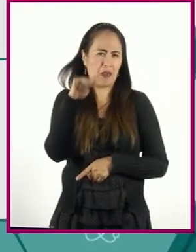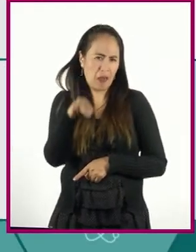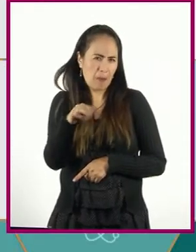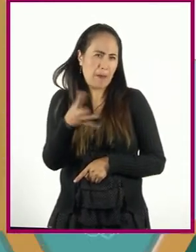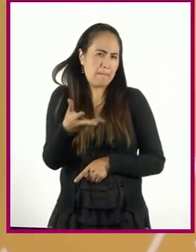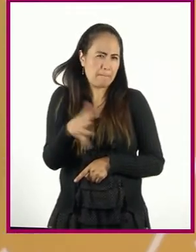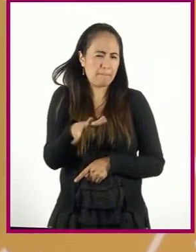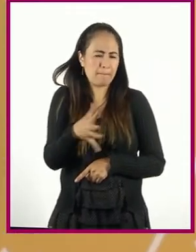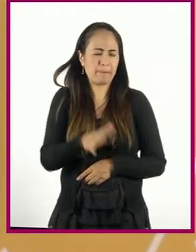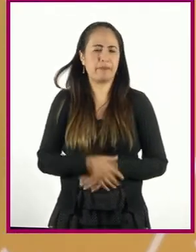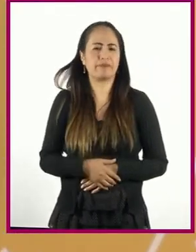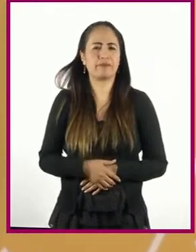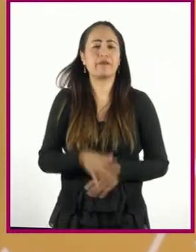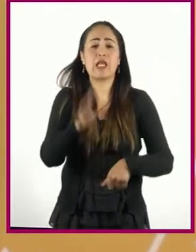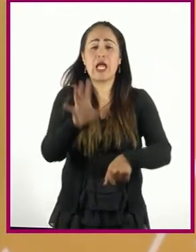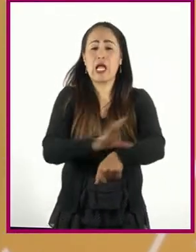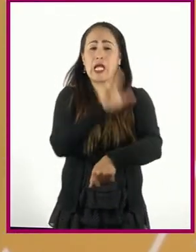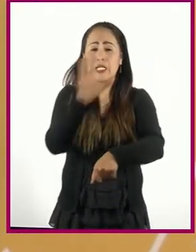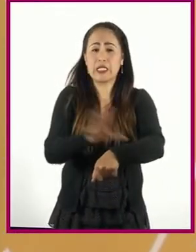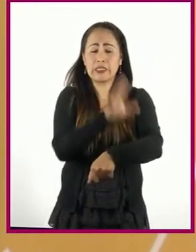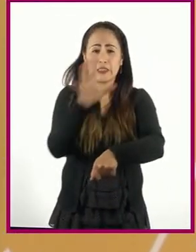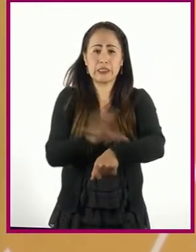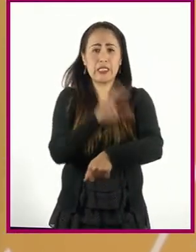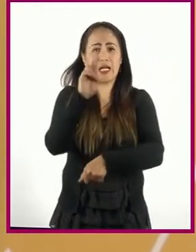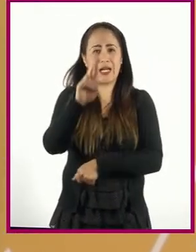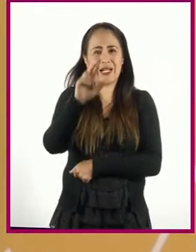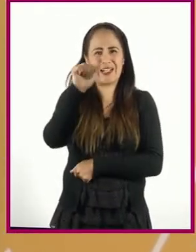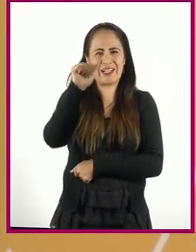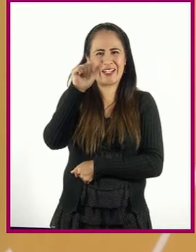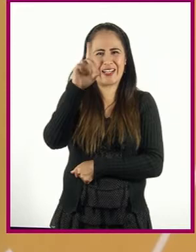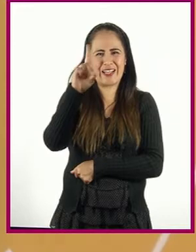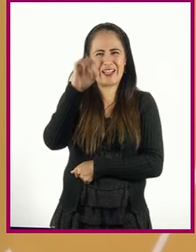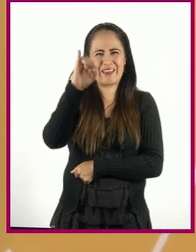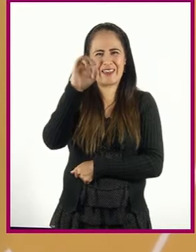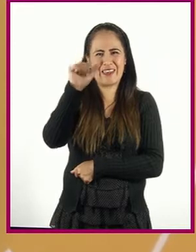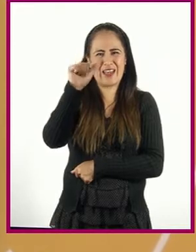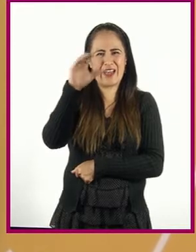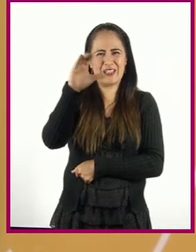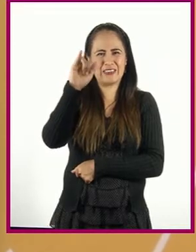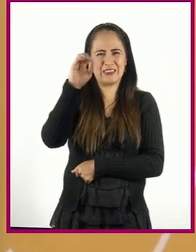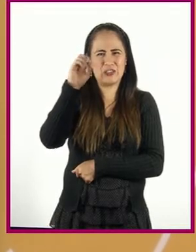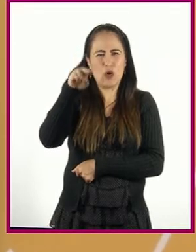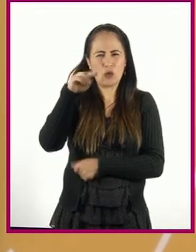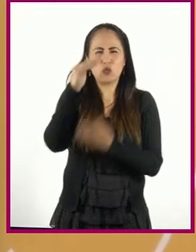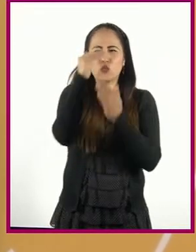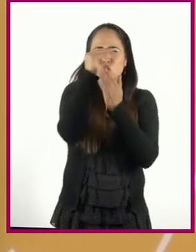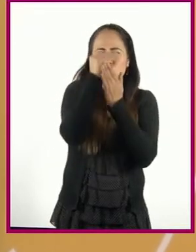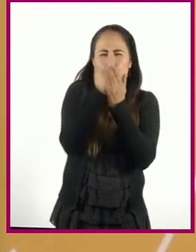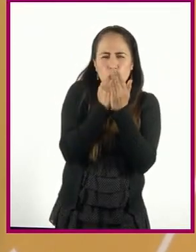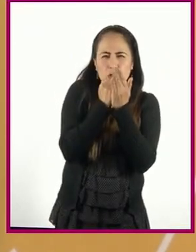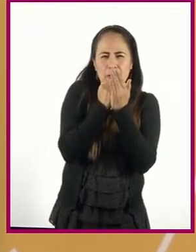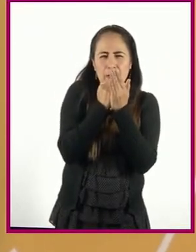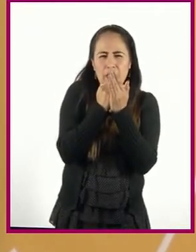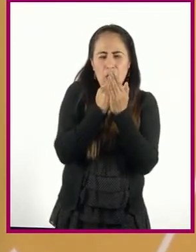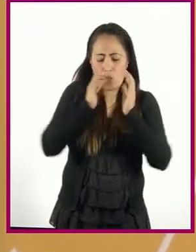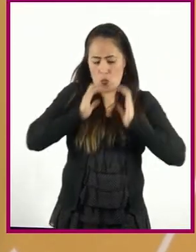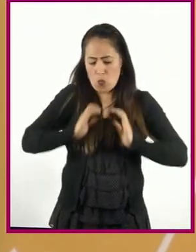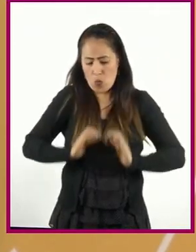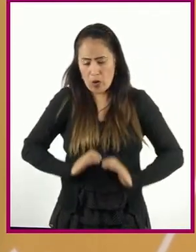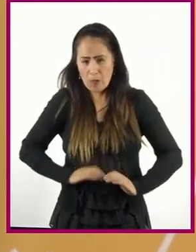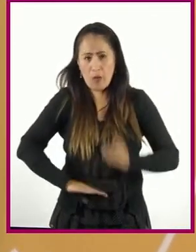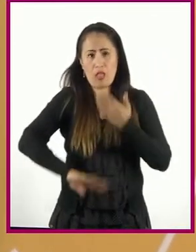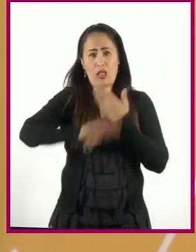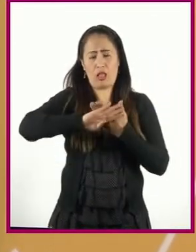aproximadamente. La energía de la radiación utilizada en estos dispositivos es baja para evitar que sea dañino para